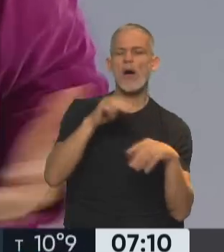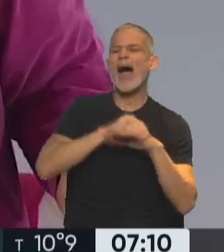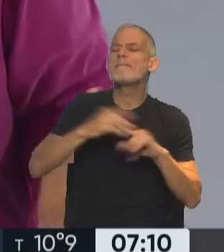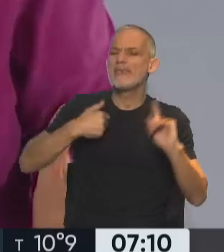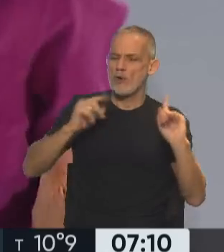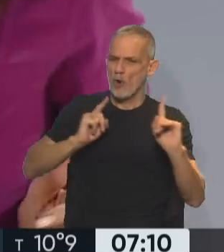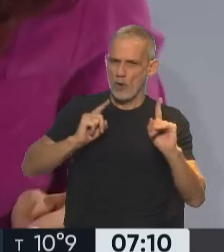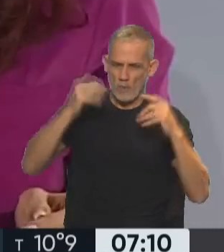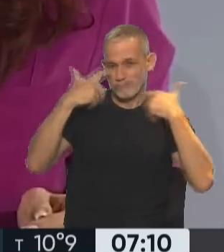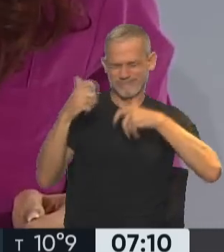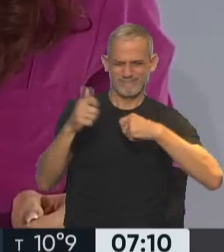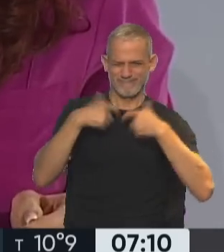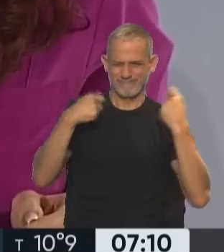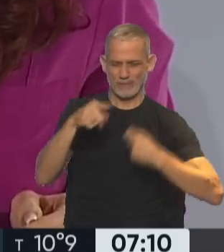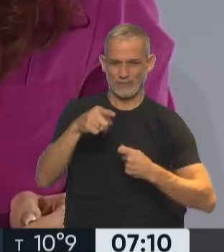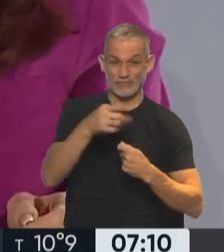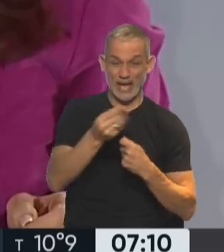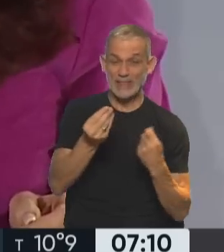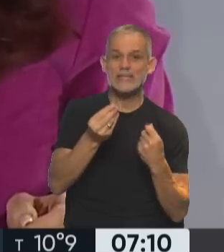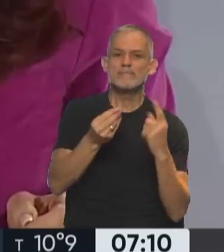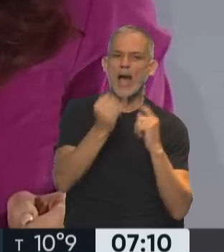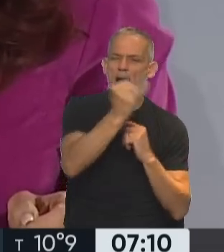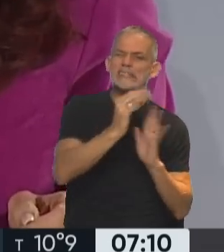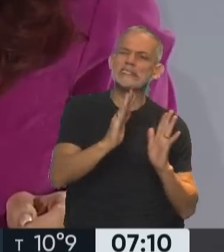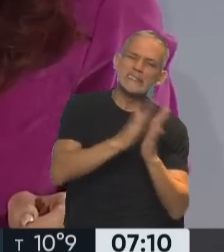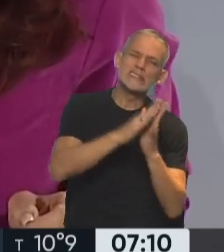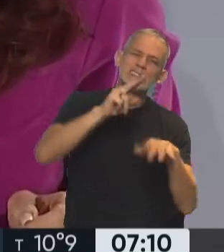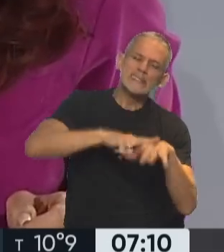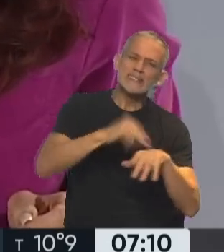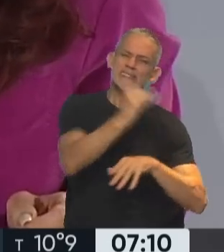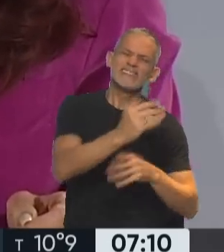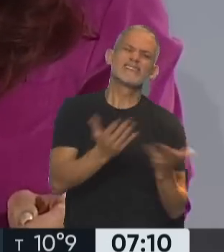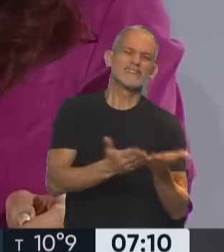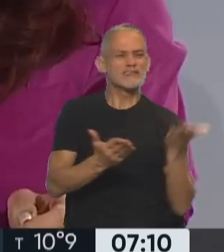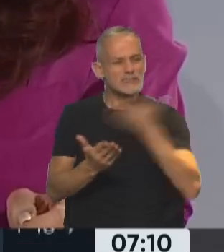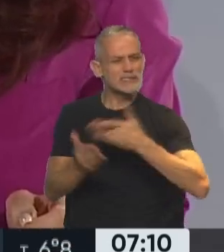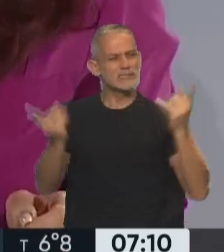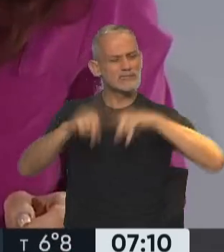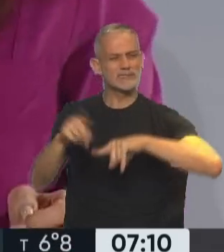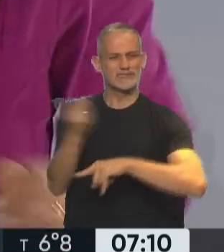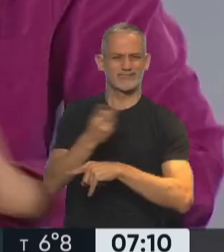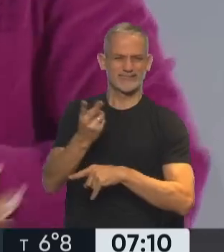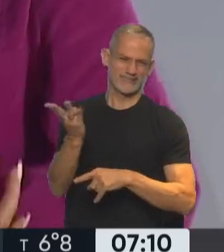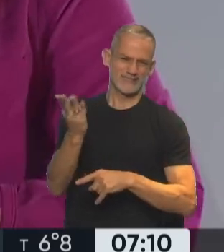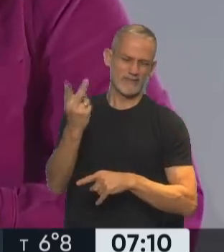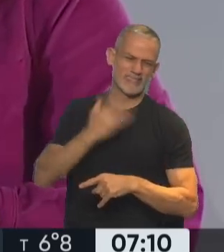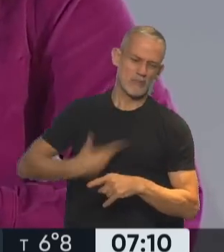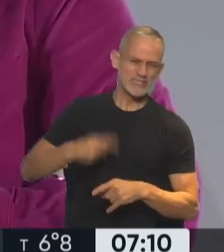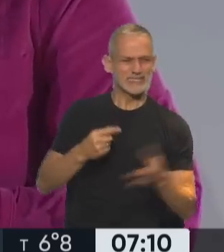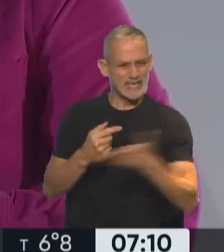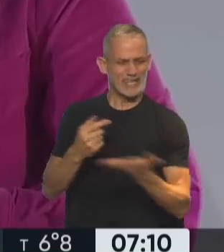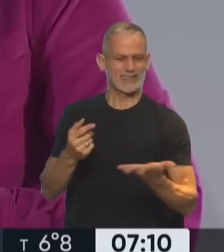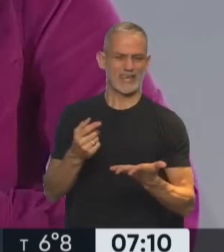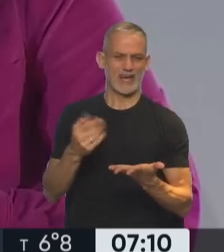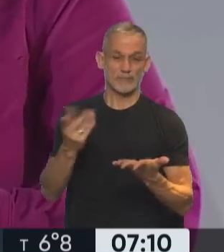amigo, como amiga, advirtiéndole, sugiriéndole, recomendándole retomar el diálogo con la vicepresidenta Cristina Fernández,